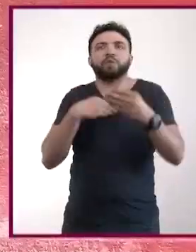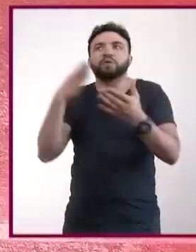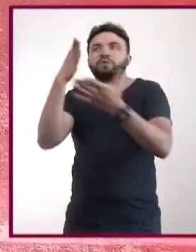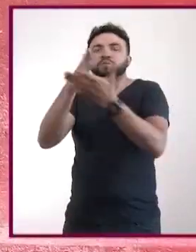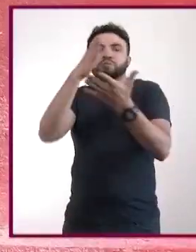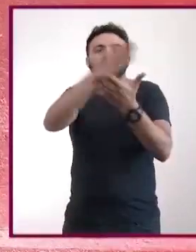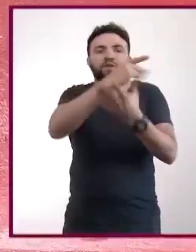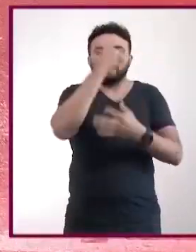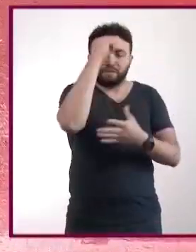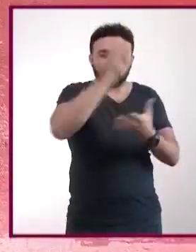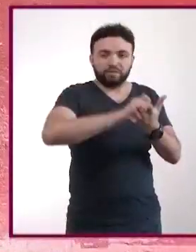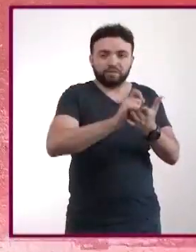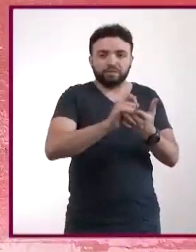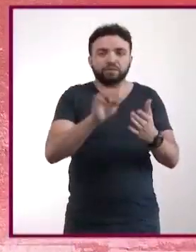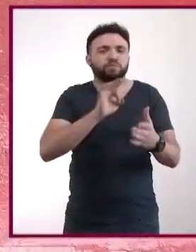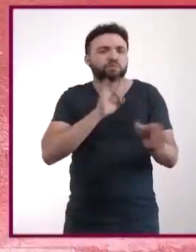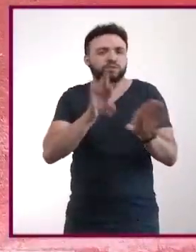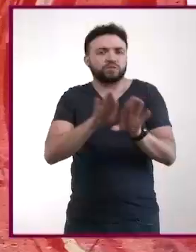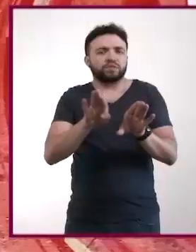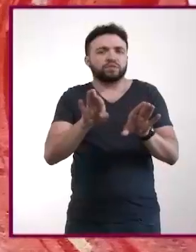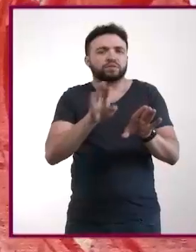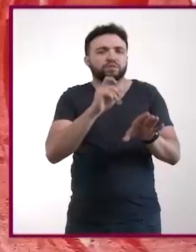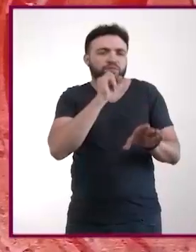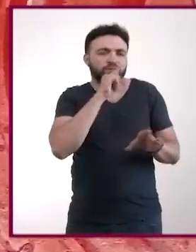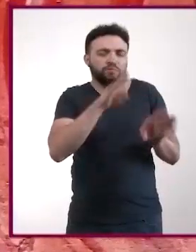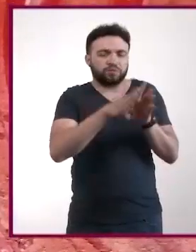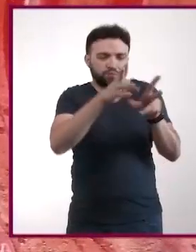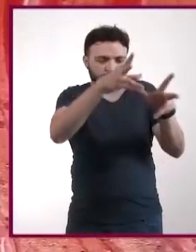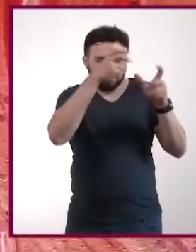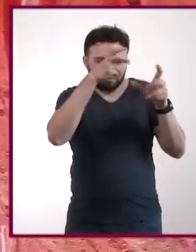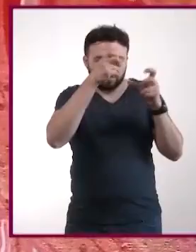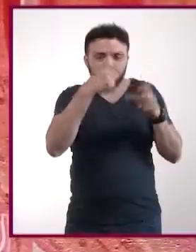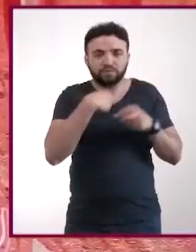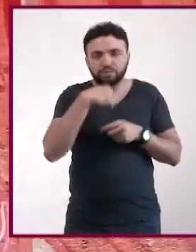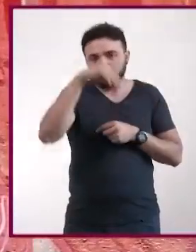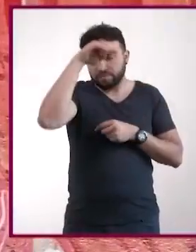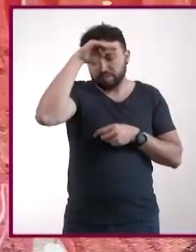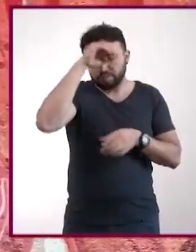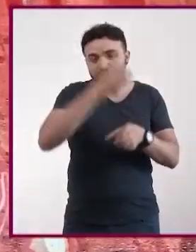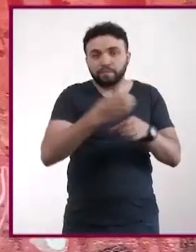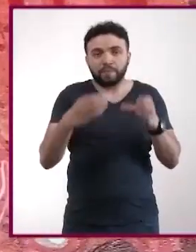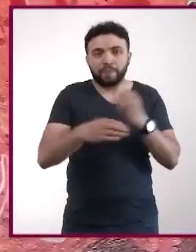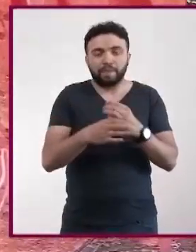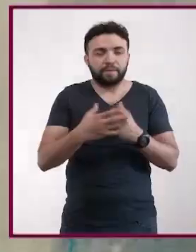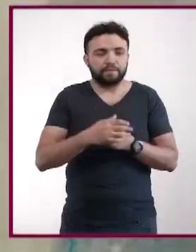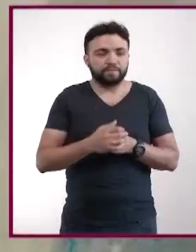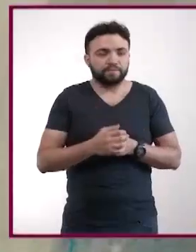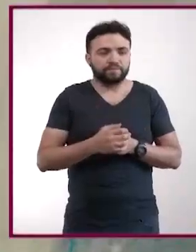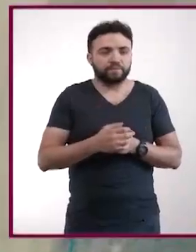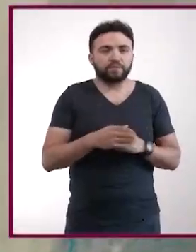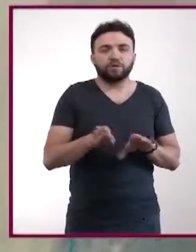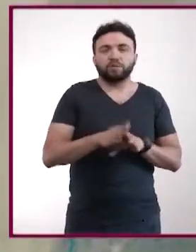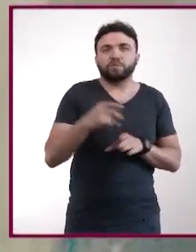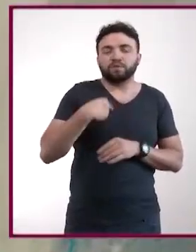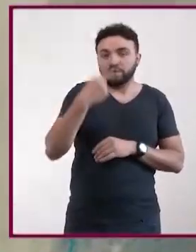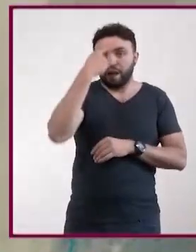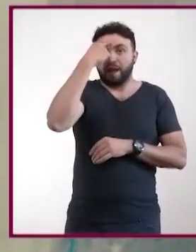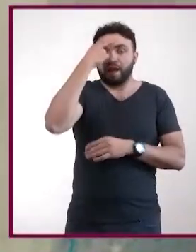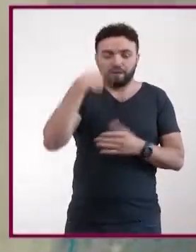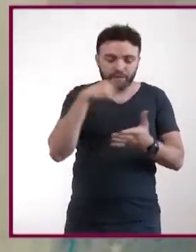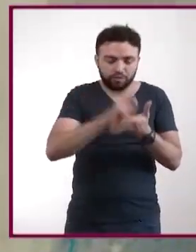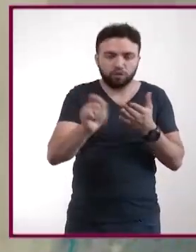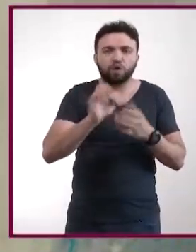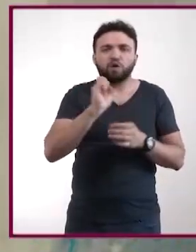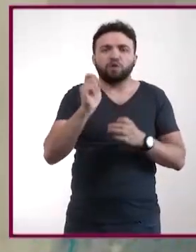como receptor, ¿no?, como un receptáculo de las cosas que estoy pensando. Sí, de cosas que se me van ocurriendo, o meros